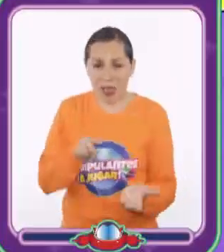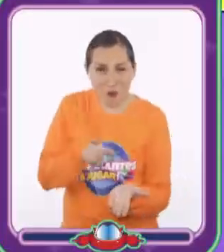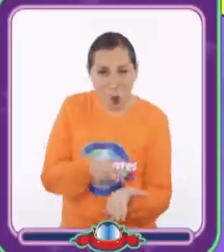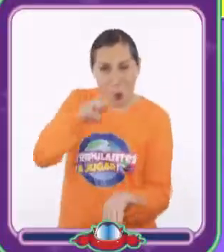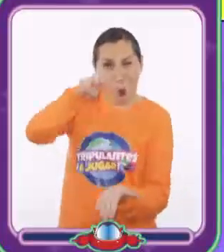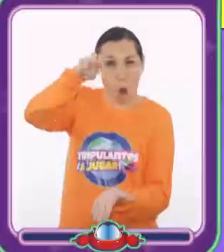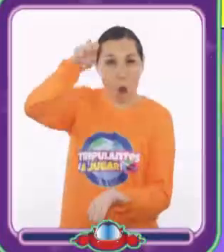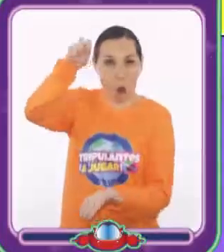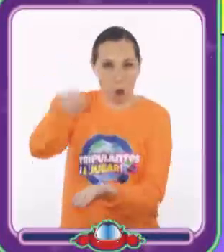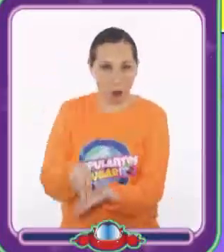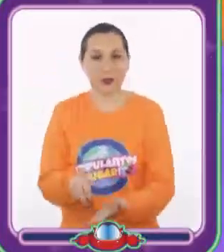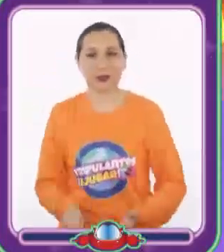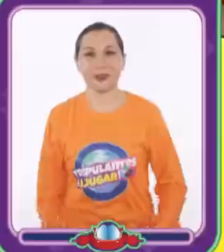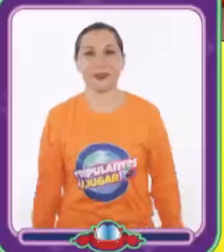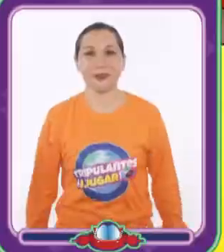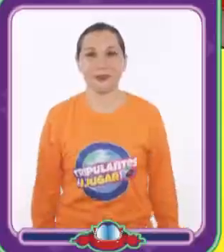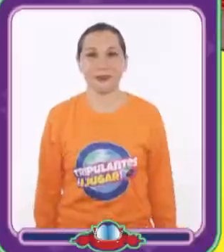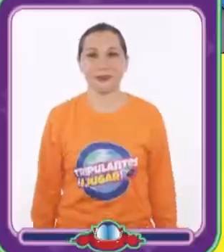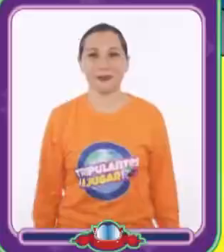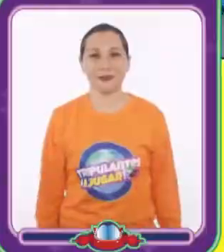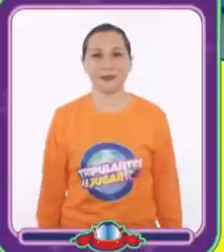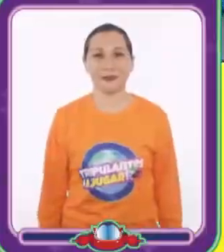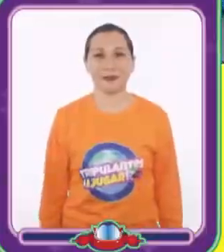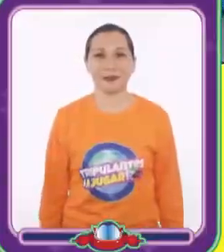Voy a saltar muy alto.